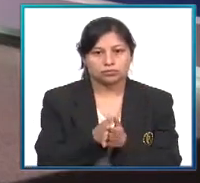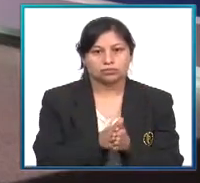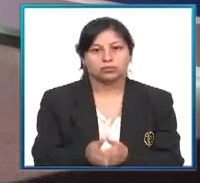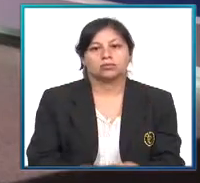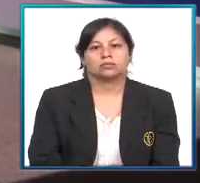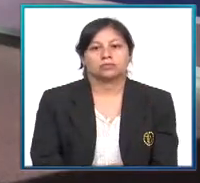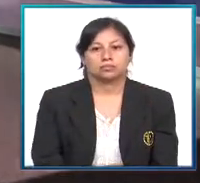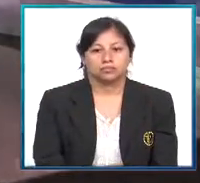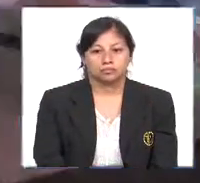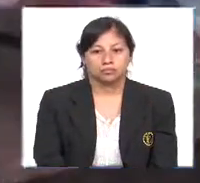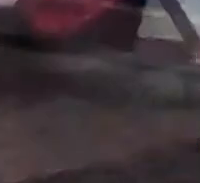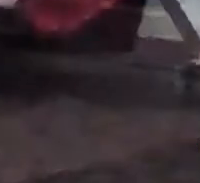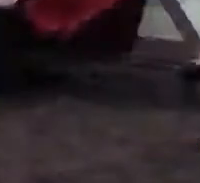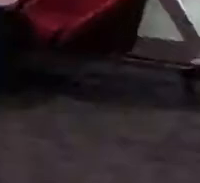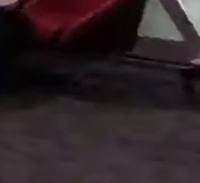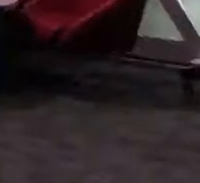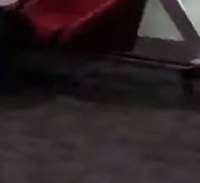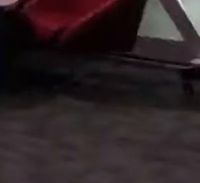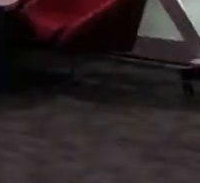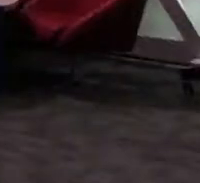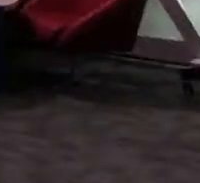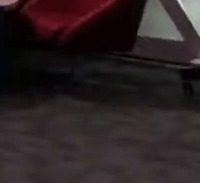interés.